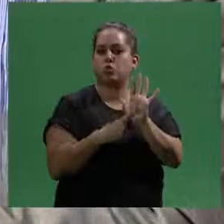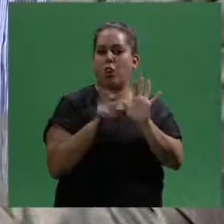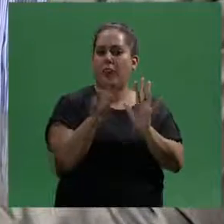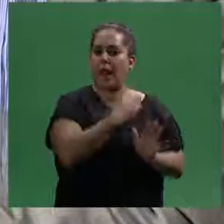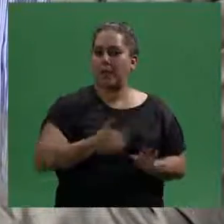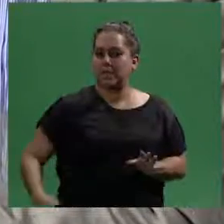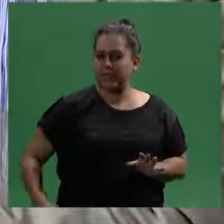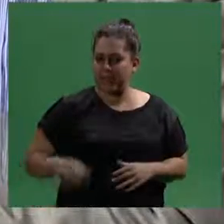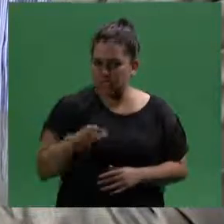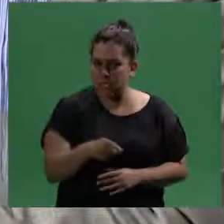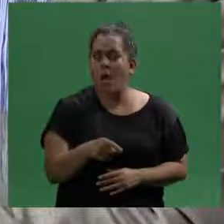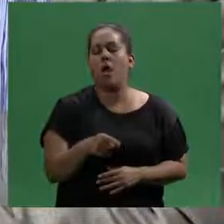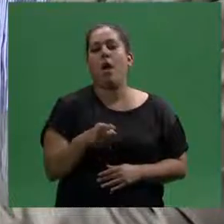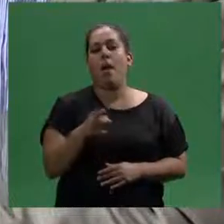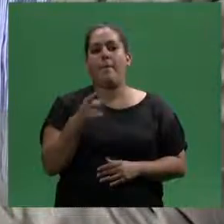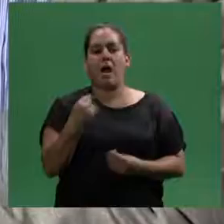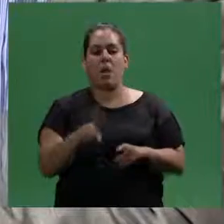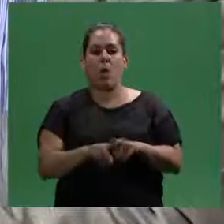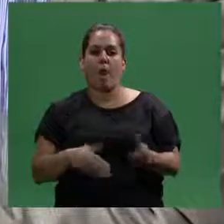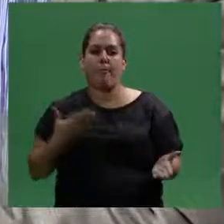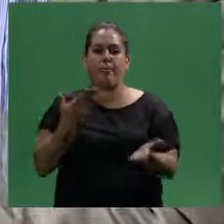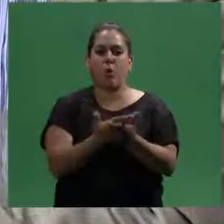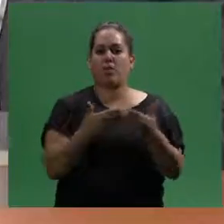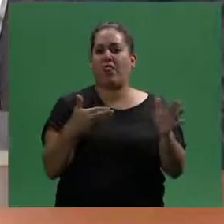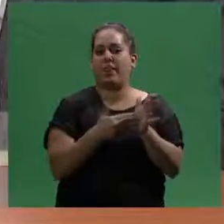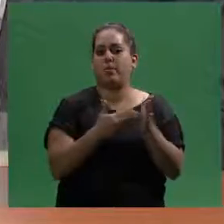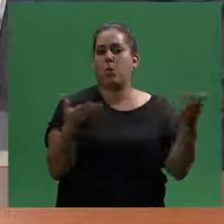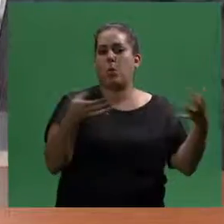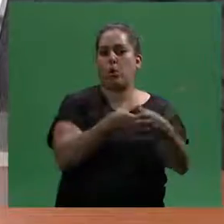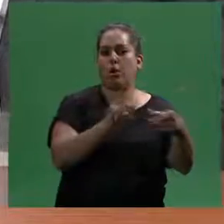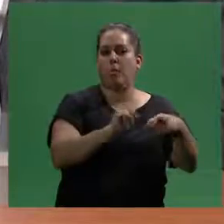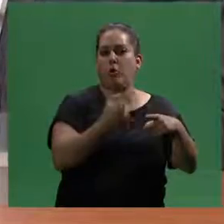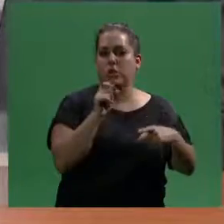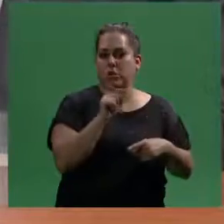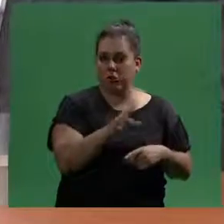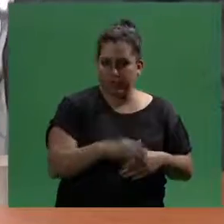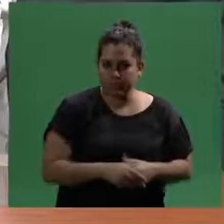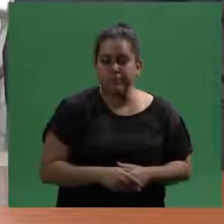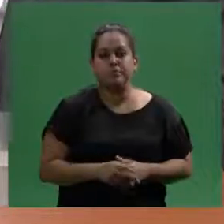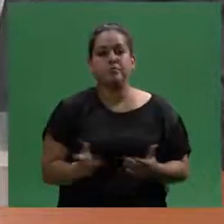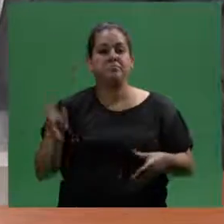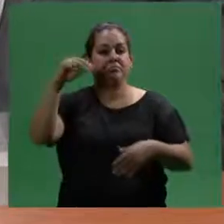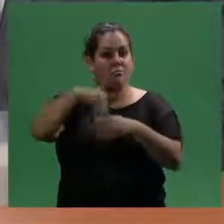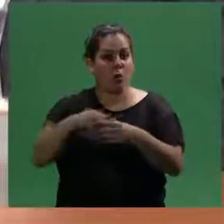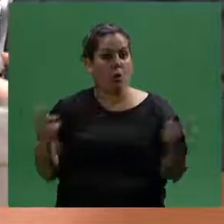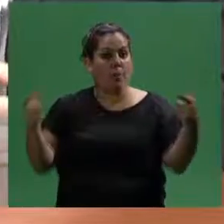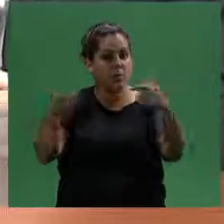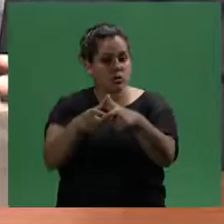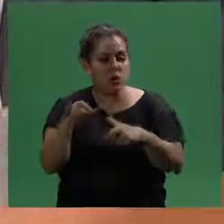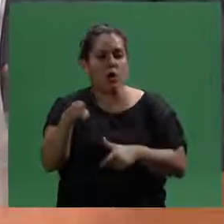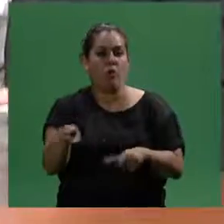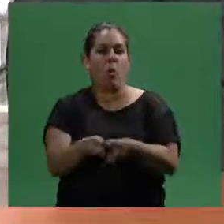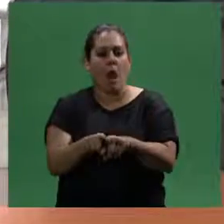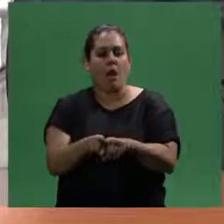de la Presidencia de la Cámara a propuesta de los distintos bloques políticos. La integración de las comisiones tratan